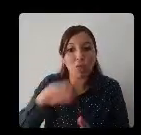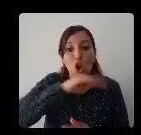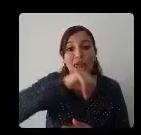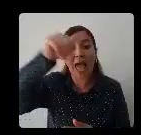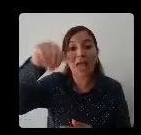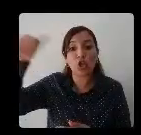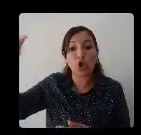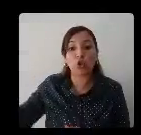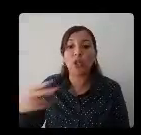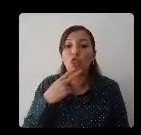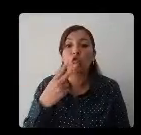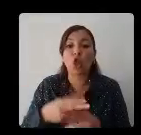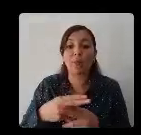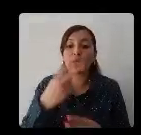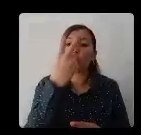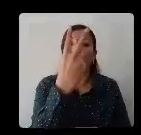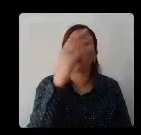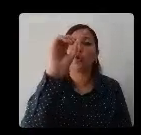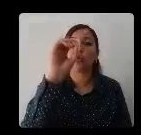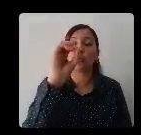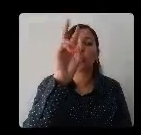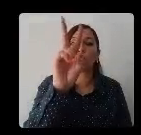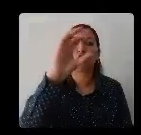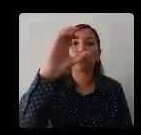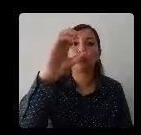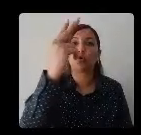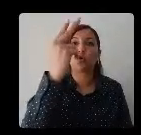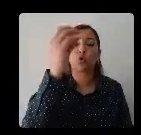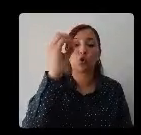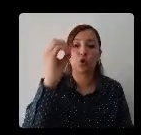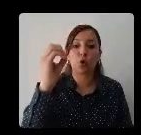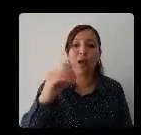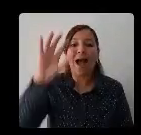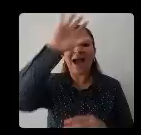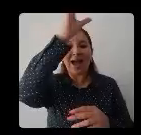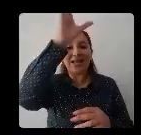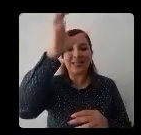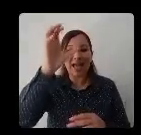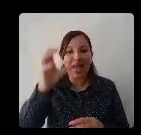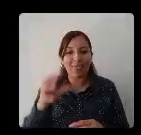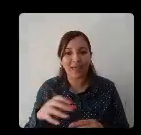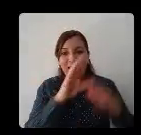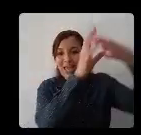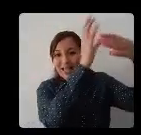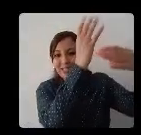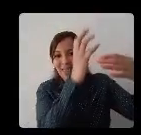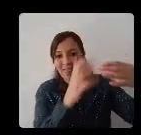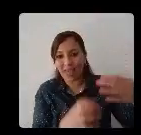mi columpio extremo gracias al programa de Turismo Emprende también que gané en el año 2018.